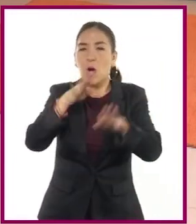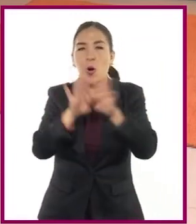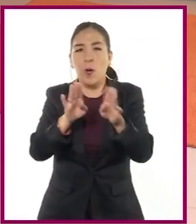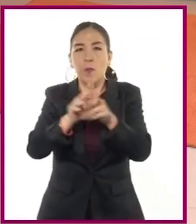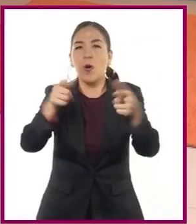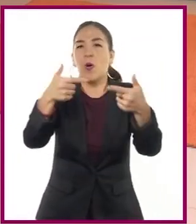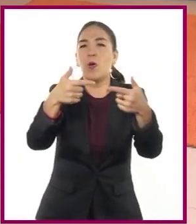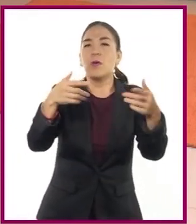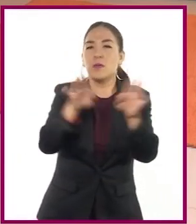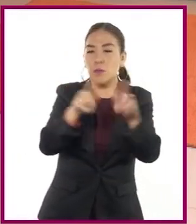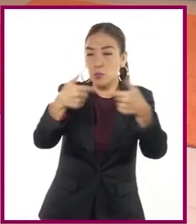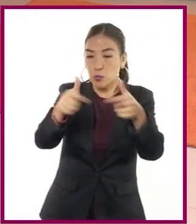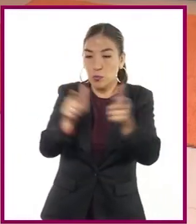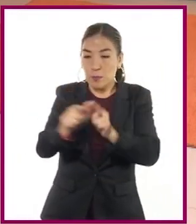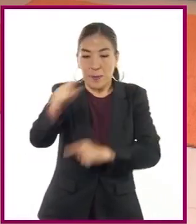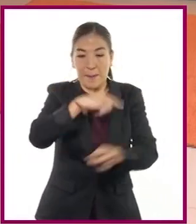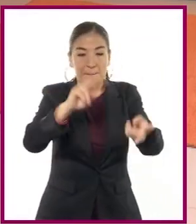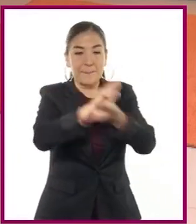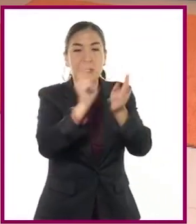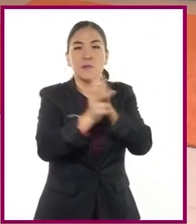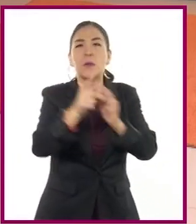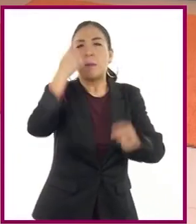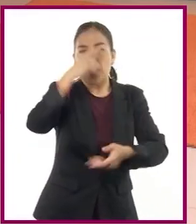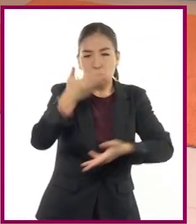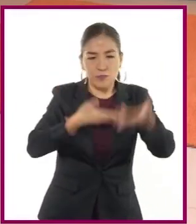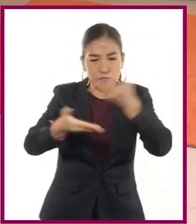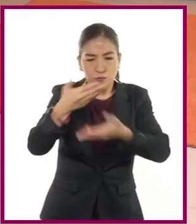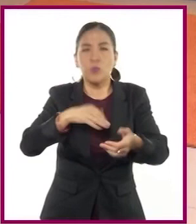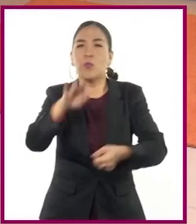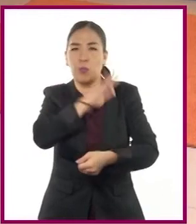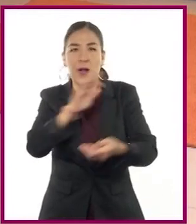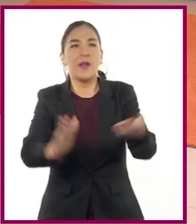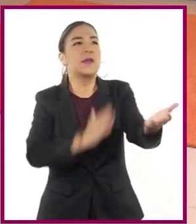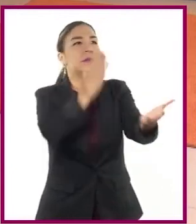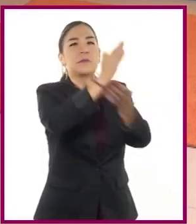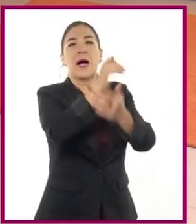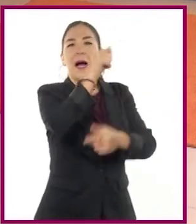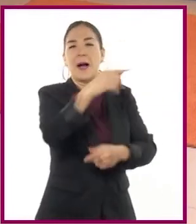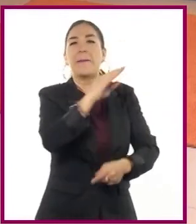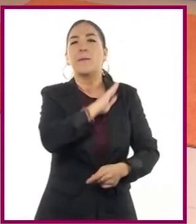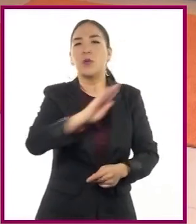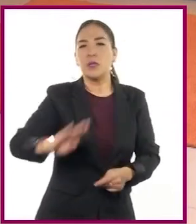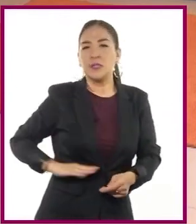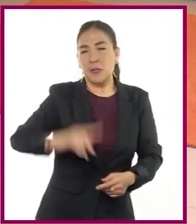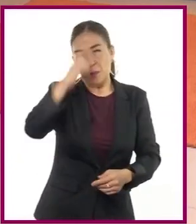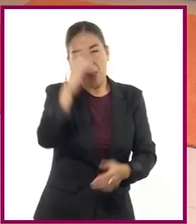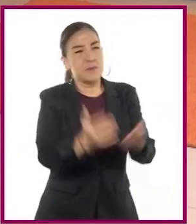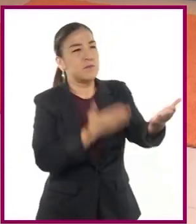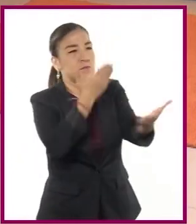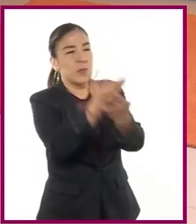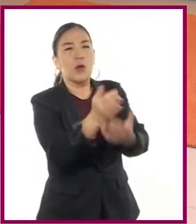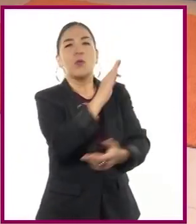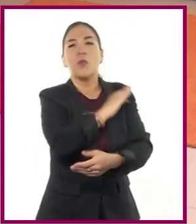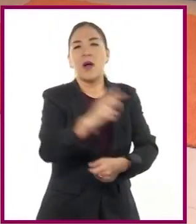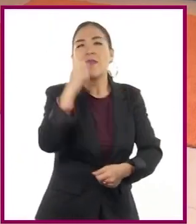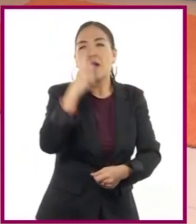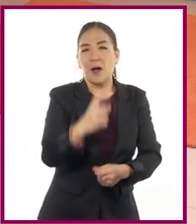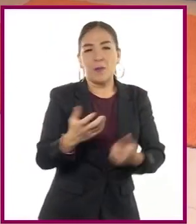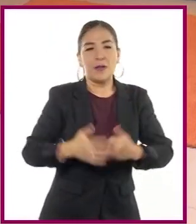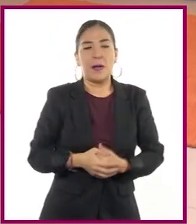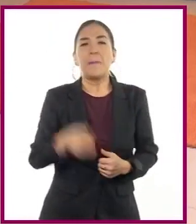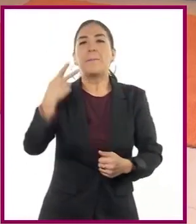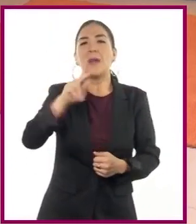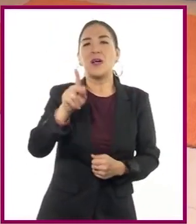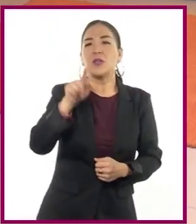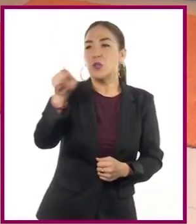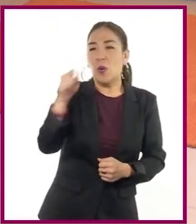que dialoguen con el municipio para que les ayude a enfrentar la situación. Solo que tu